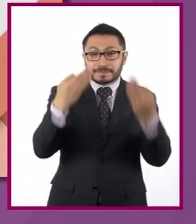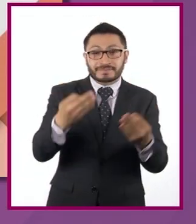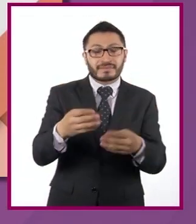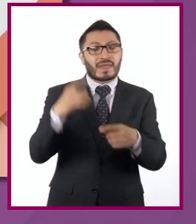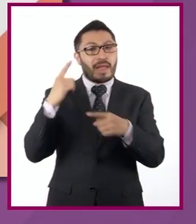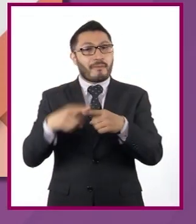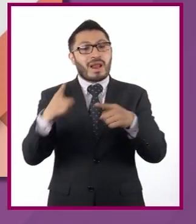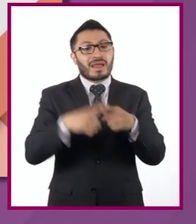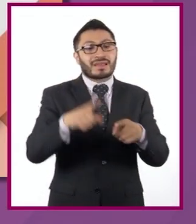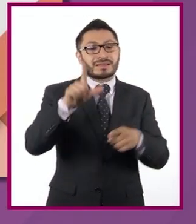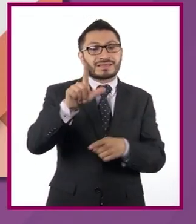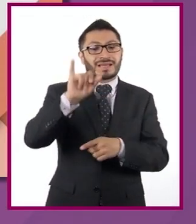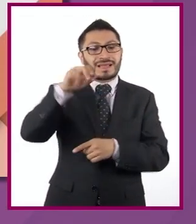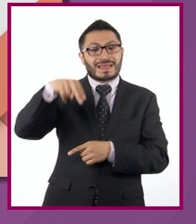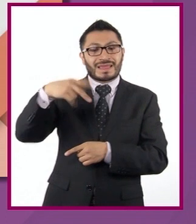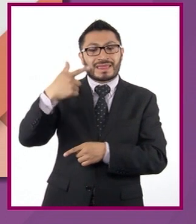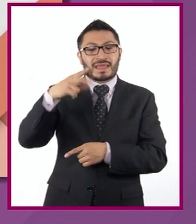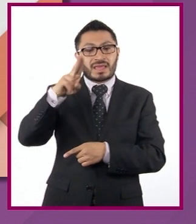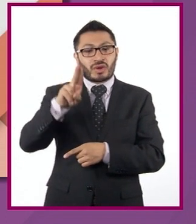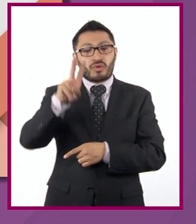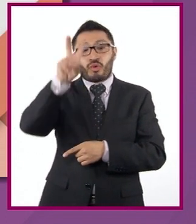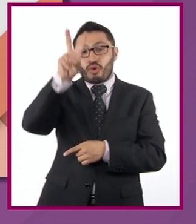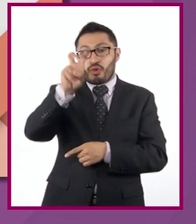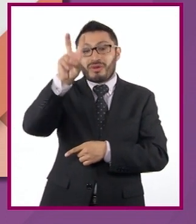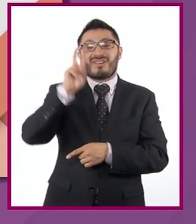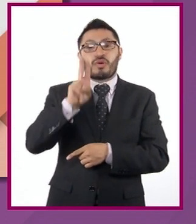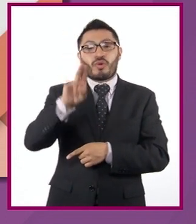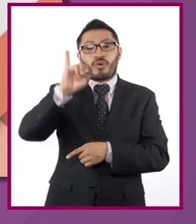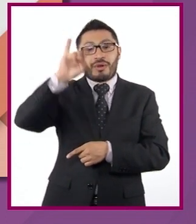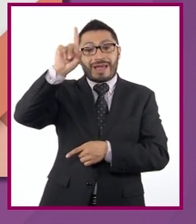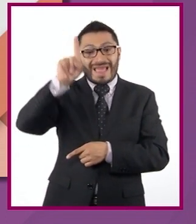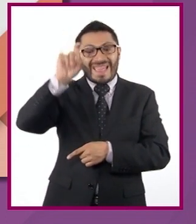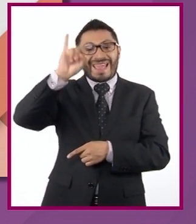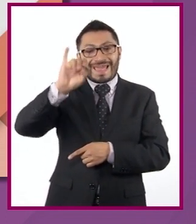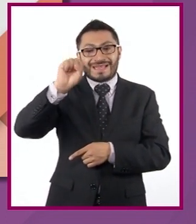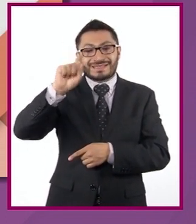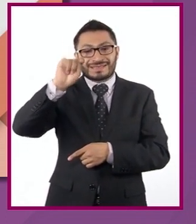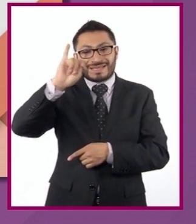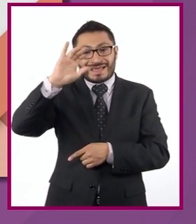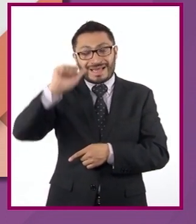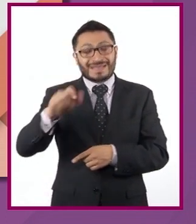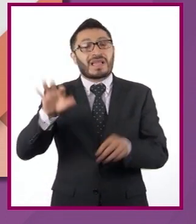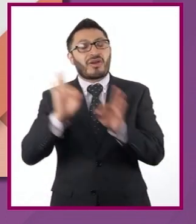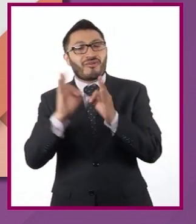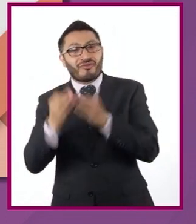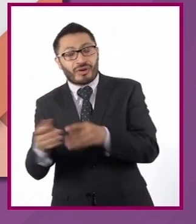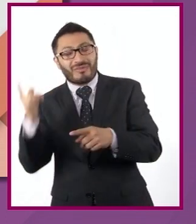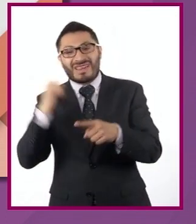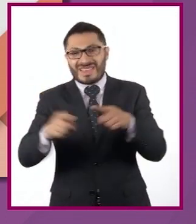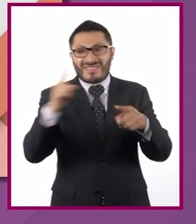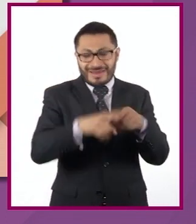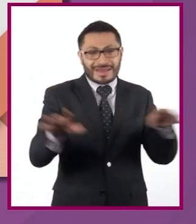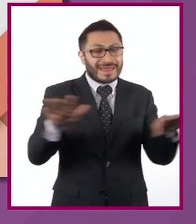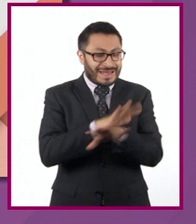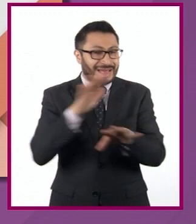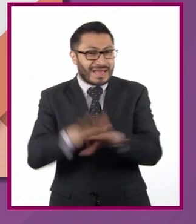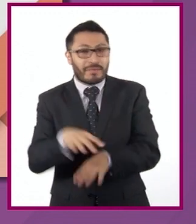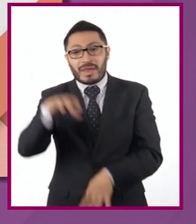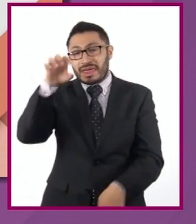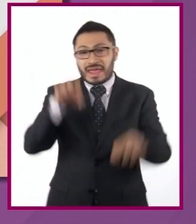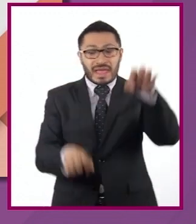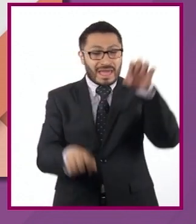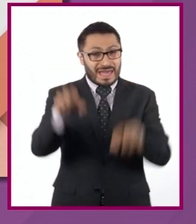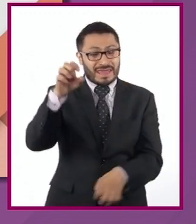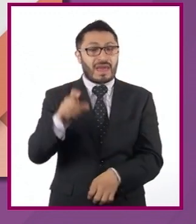Variantes lingüísticas. La forma de comunicarse de los usuarios se modifica de acuerdo con la edad, sexo, nivel